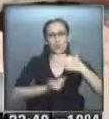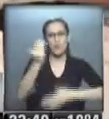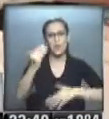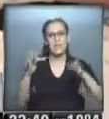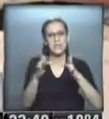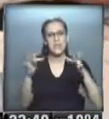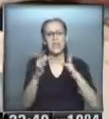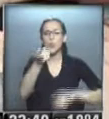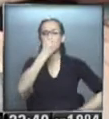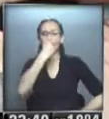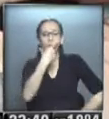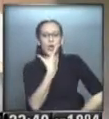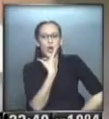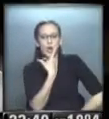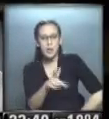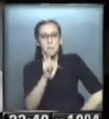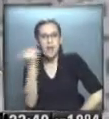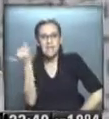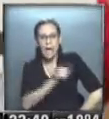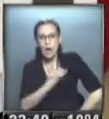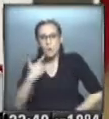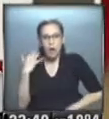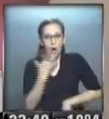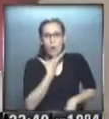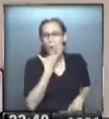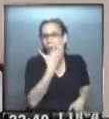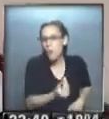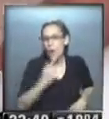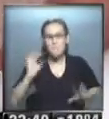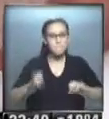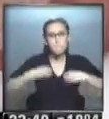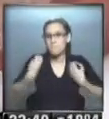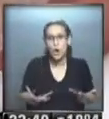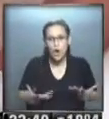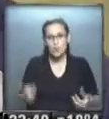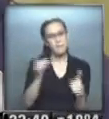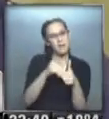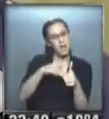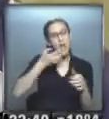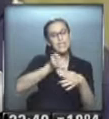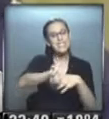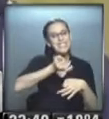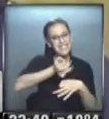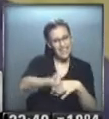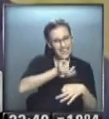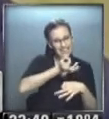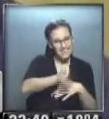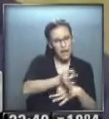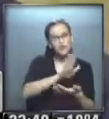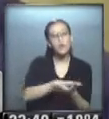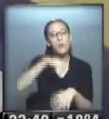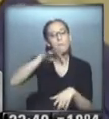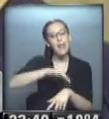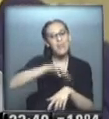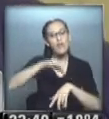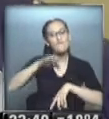bigote. Y parece que se ha generado toda una cosa de moda donde se mezcla, por un lado, concientización en algo médico.